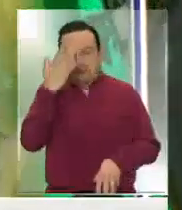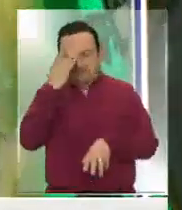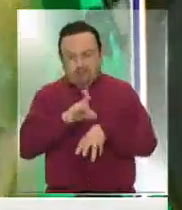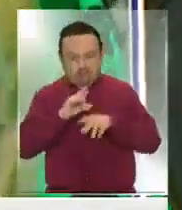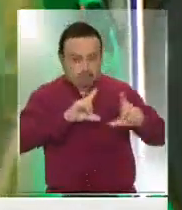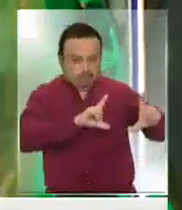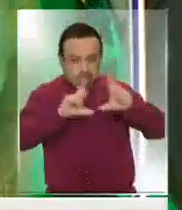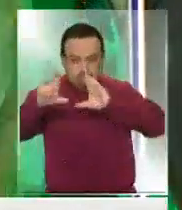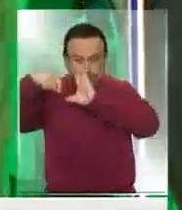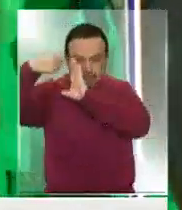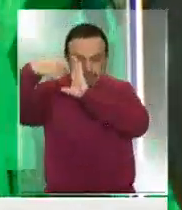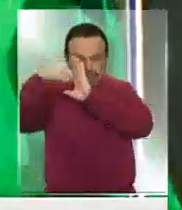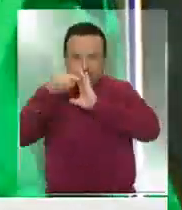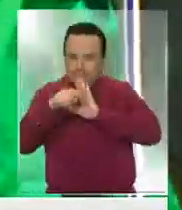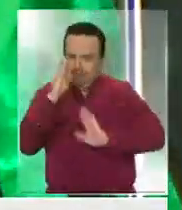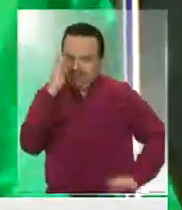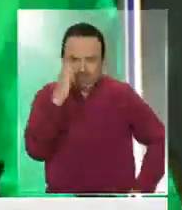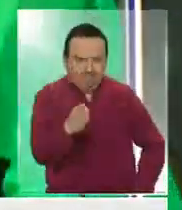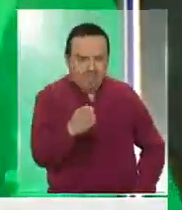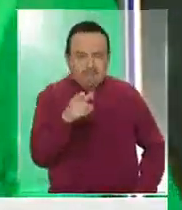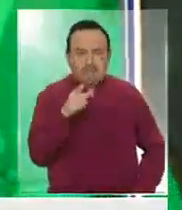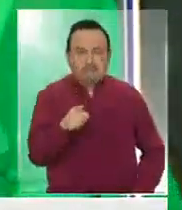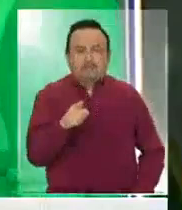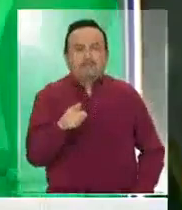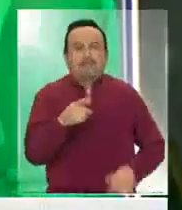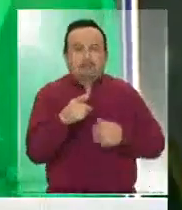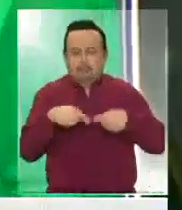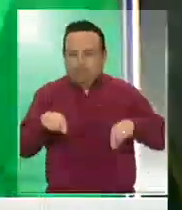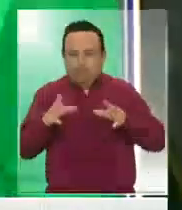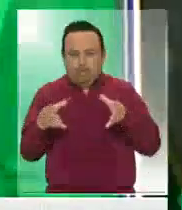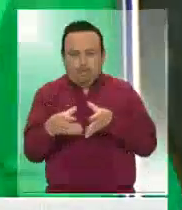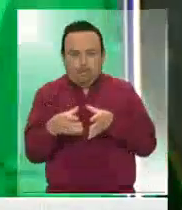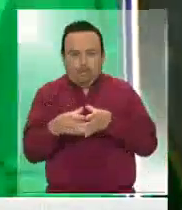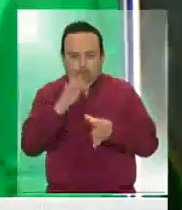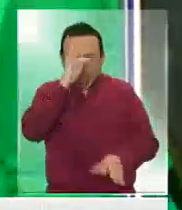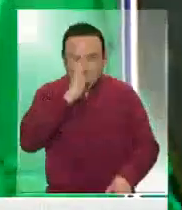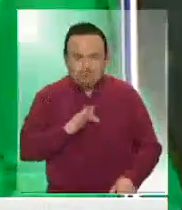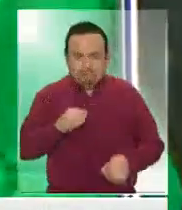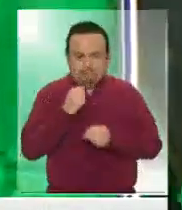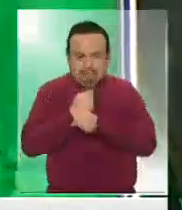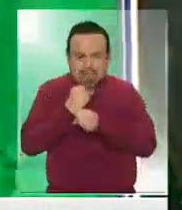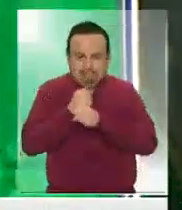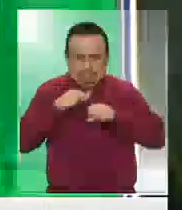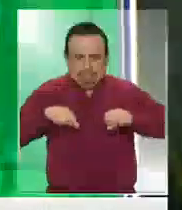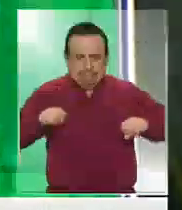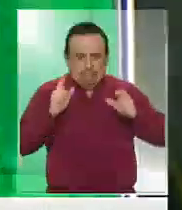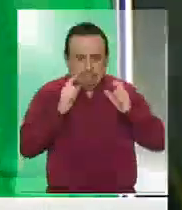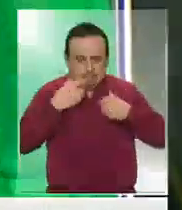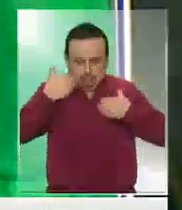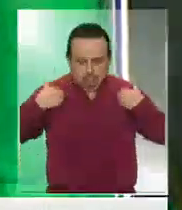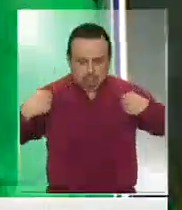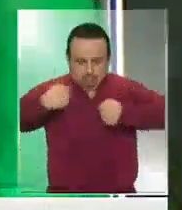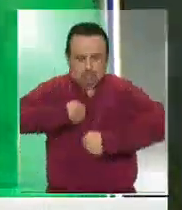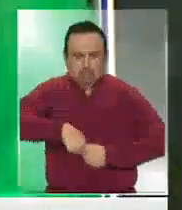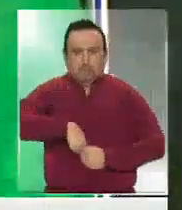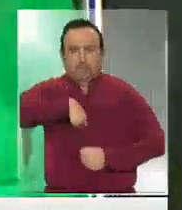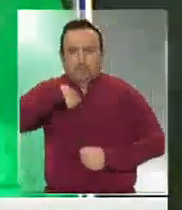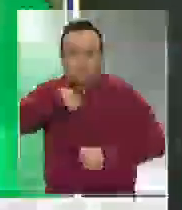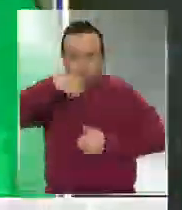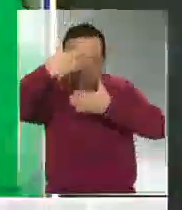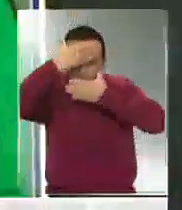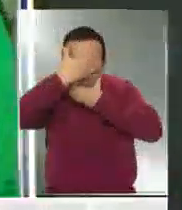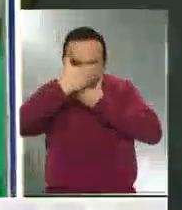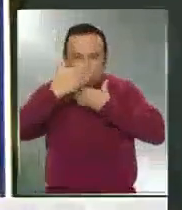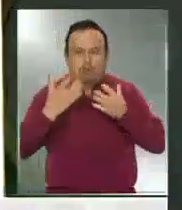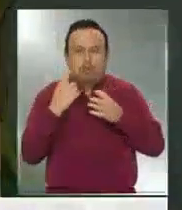como yo te mencionaba, absolutamente en vivo y en directo de todos los funcionarios que se encuentran bien protegidos para poder sacar a